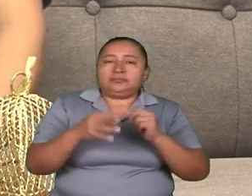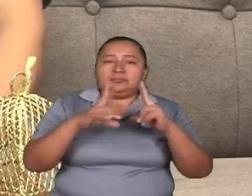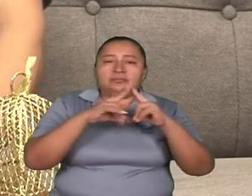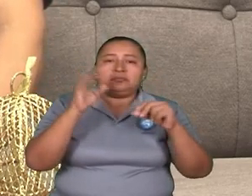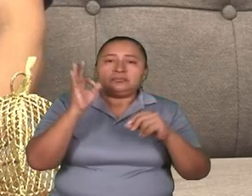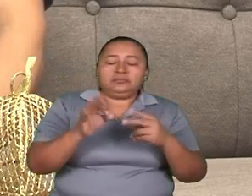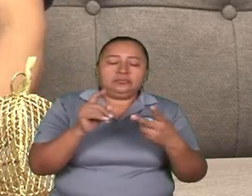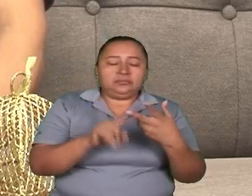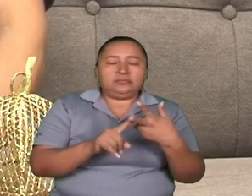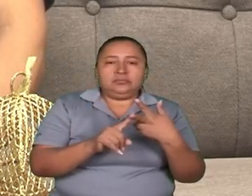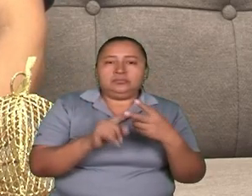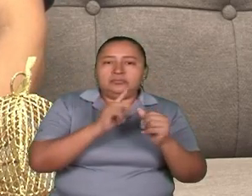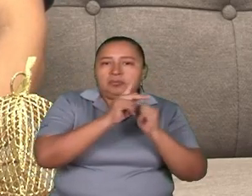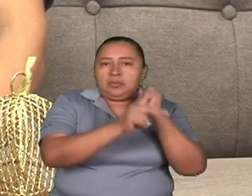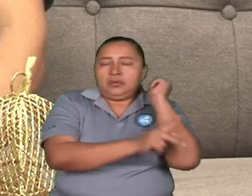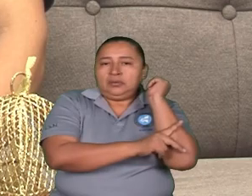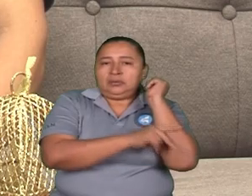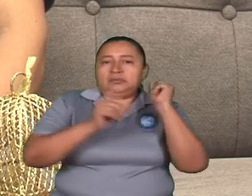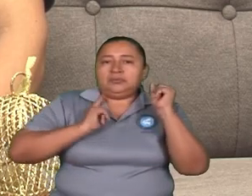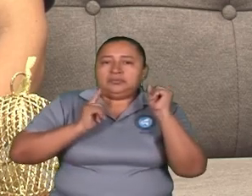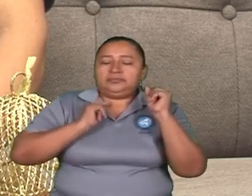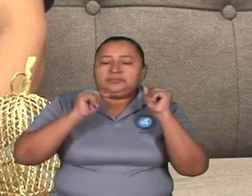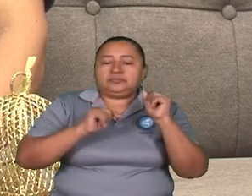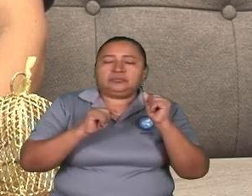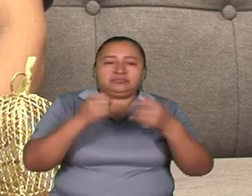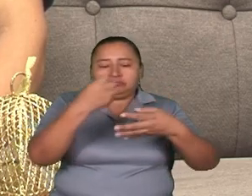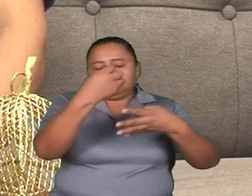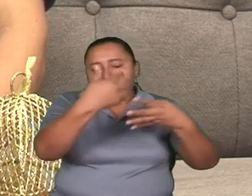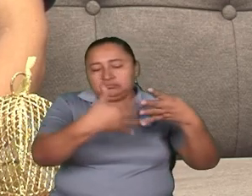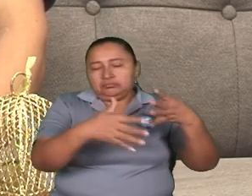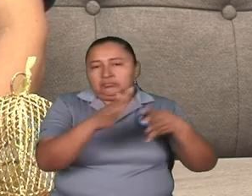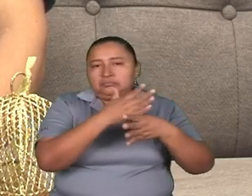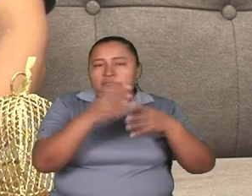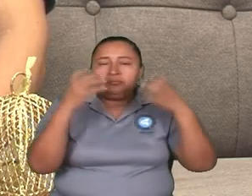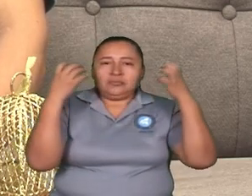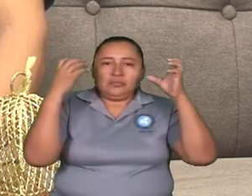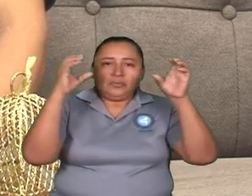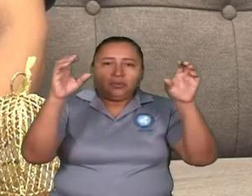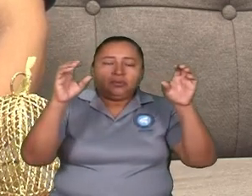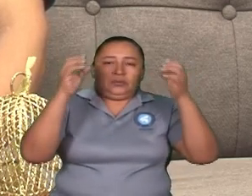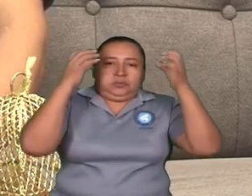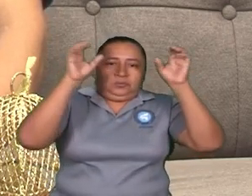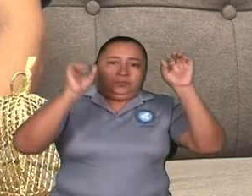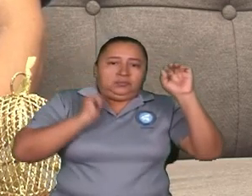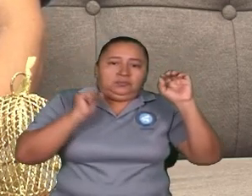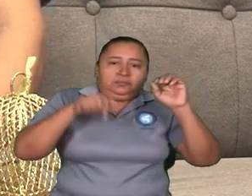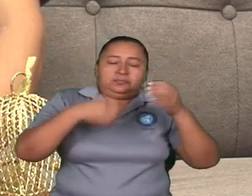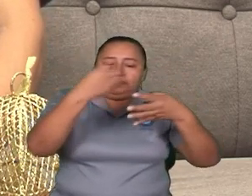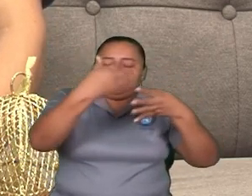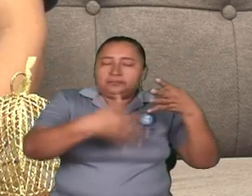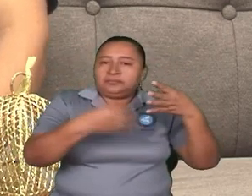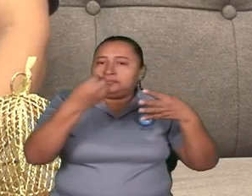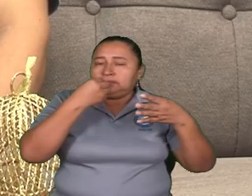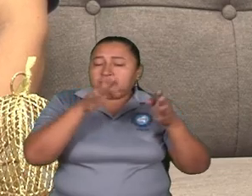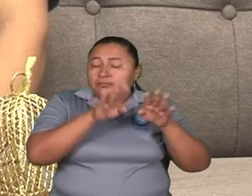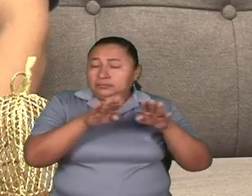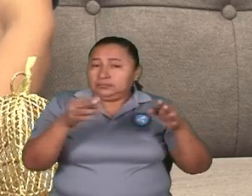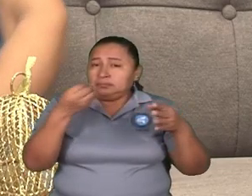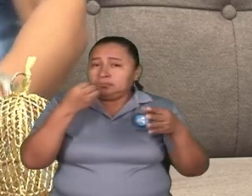internacional. Acabamos de salir de una gira de misiones para estar promoviendo nuestro país en Centroamérica,